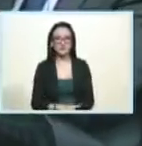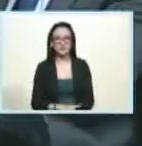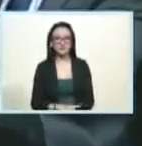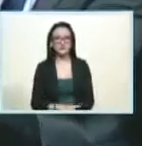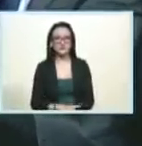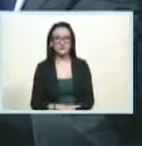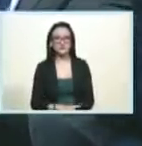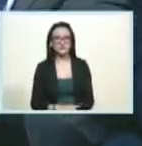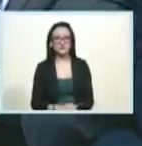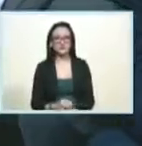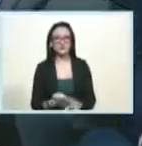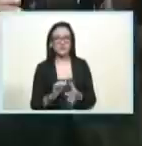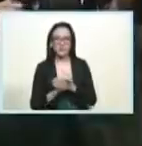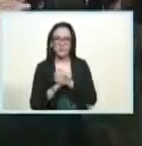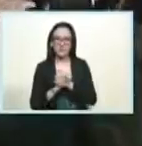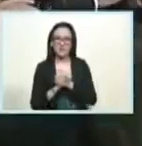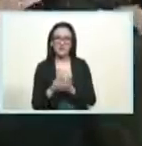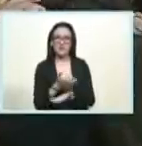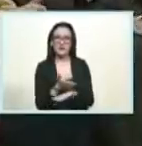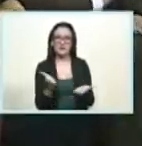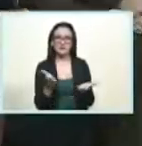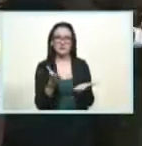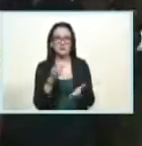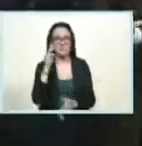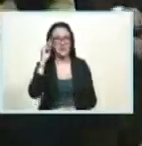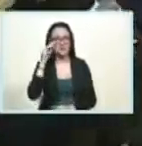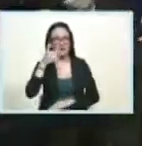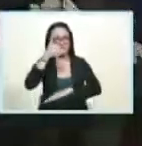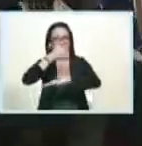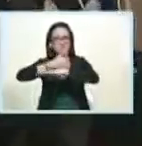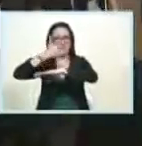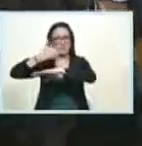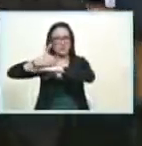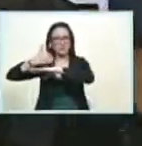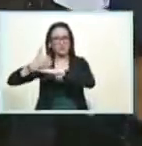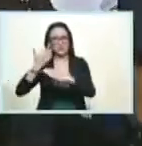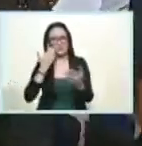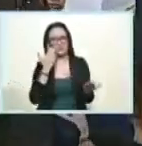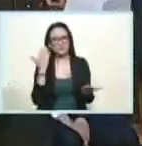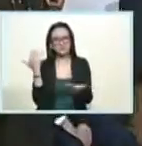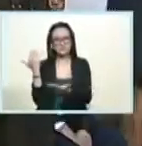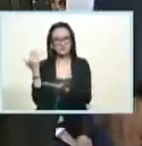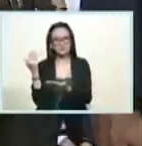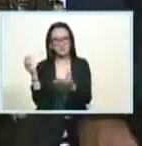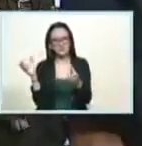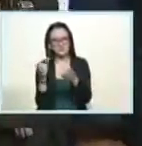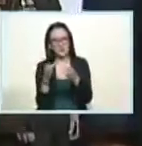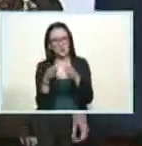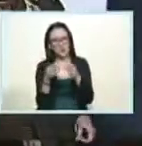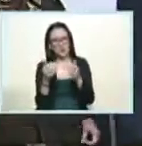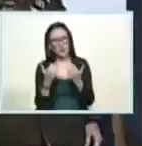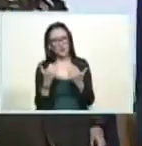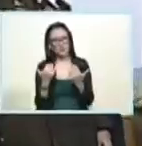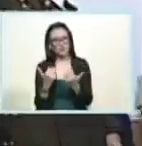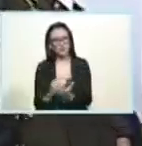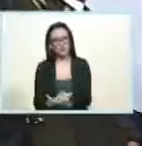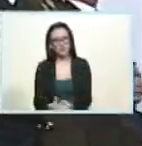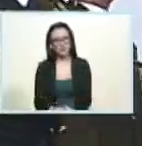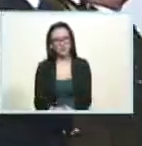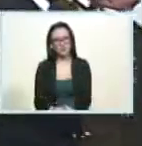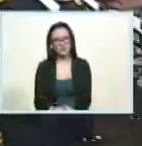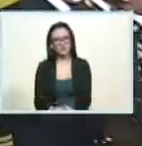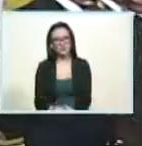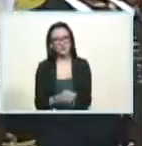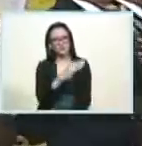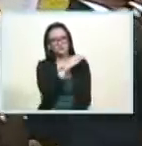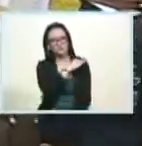compañeros del alto mando militar conjunto, general en jefe Vladimir Padrino,